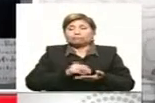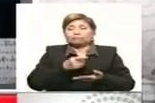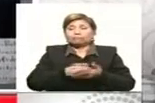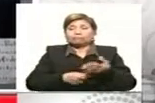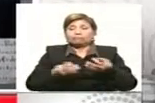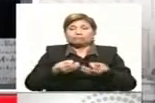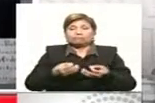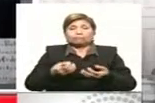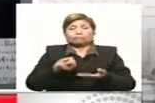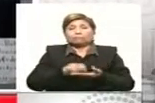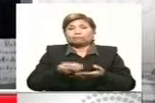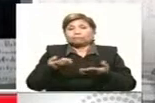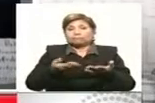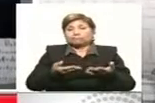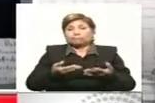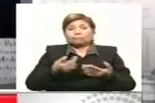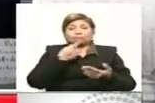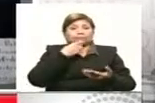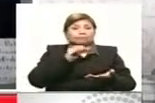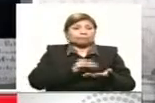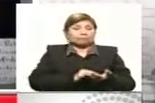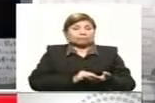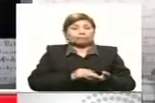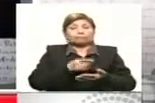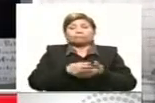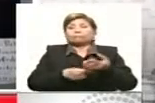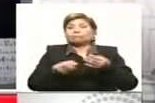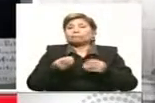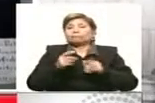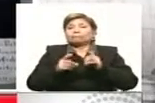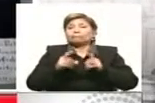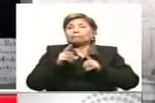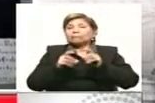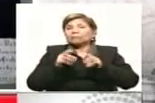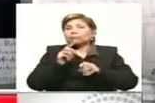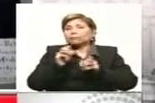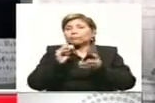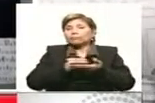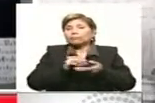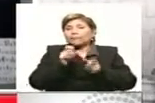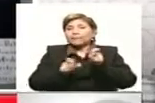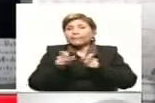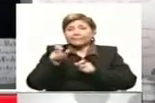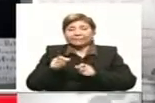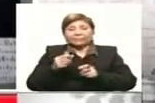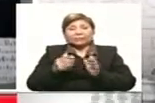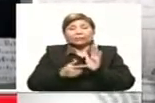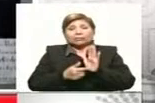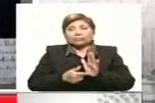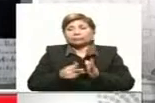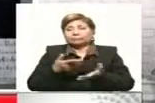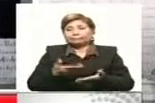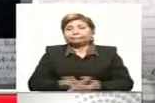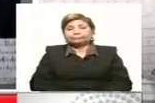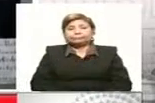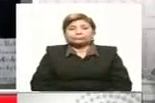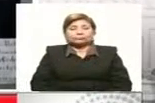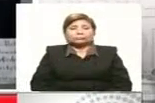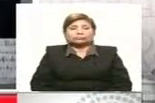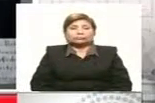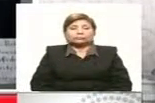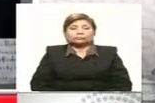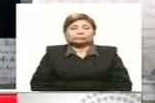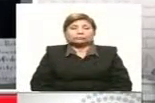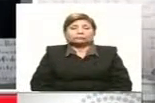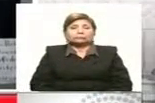la emergencia sanitaria, ¿no? Se ha incrementado el presupuesto para contratar más personal, como hemos señalado allí, para comprar